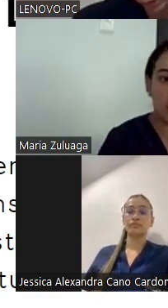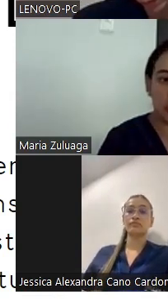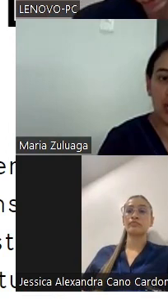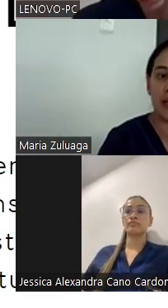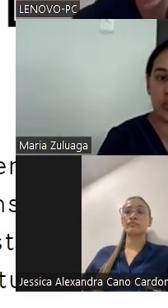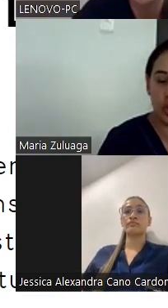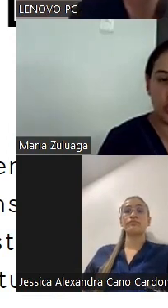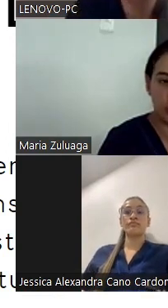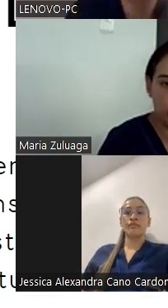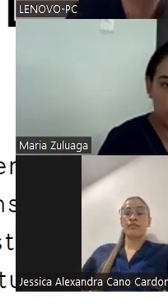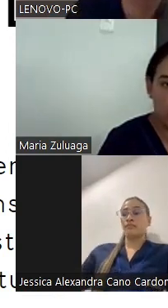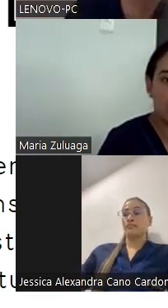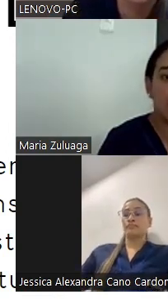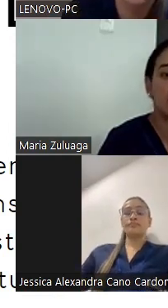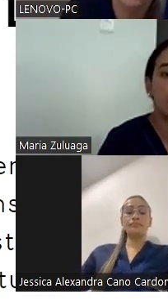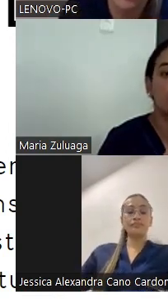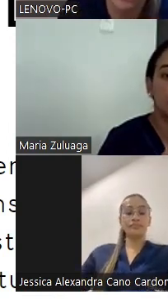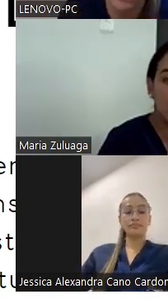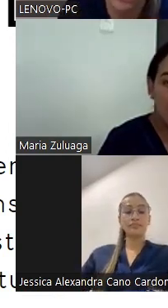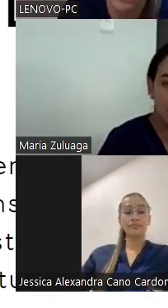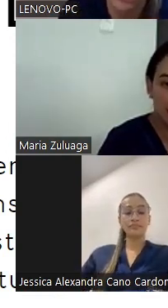ese momento realizando dicho estudio. Y